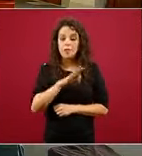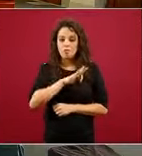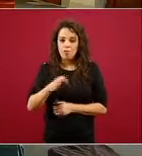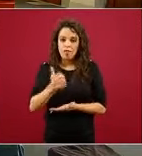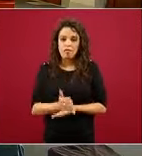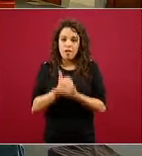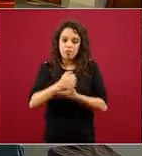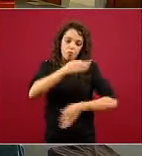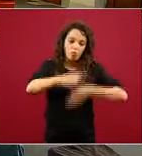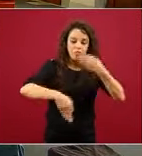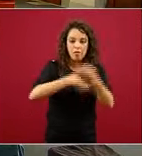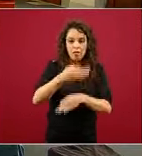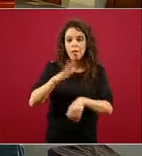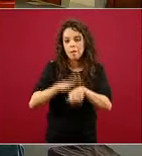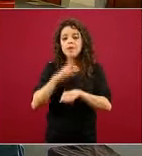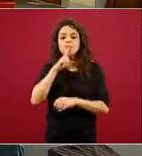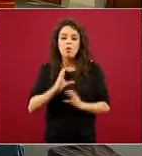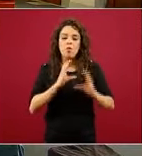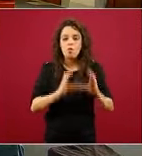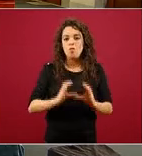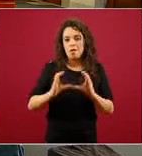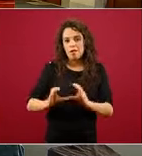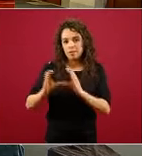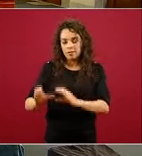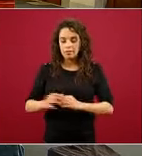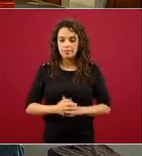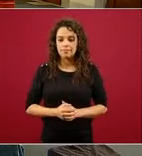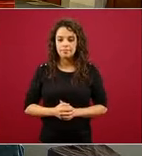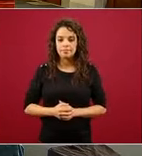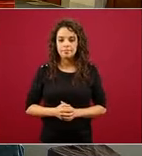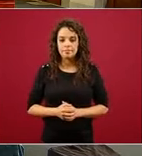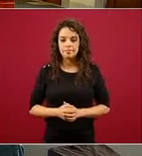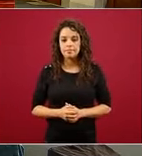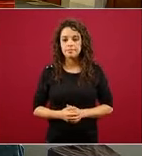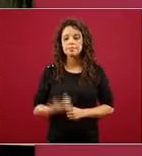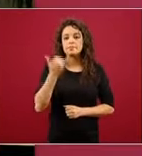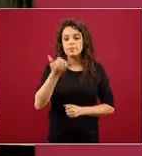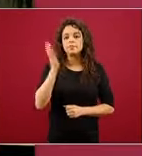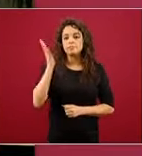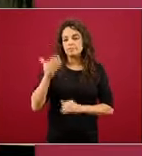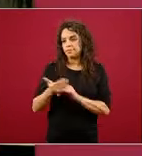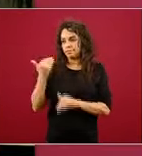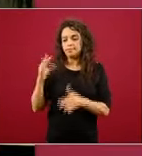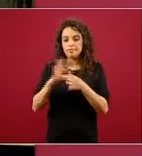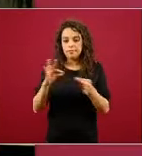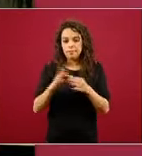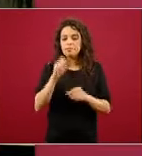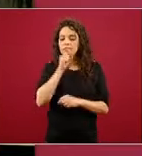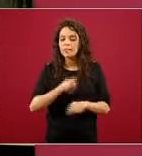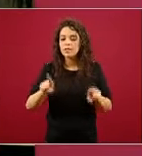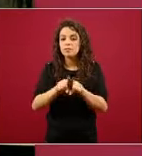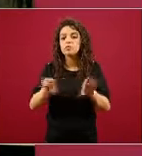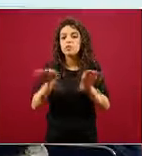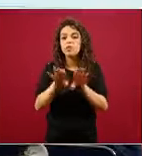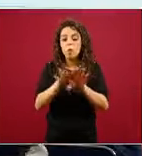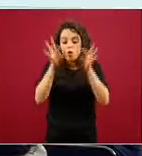todos. Y bueno, por supuesto también ya se ha hablado del uso correcto del cubrebocas. ¿Puedes pasar la siguiente?